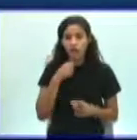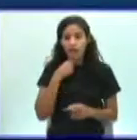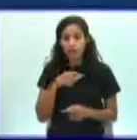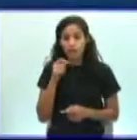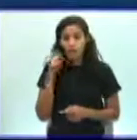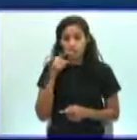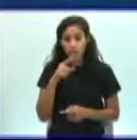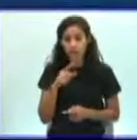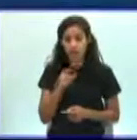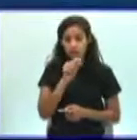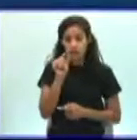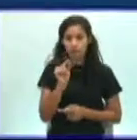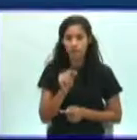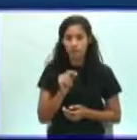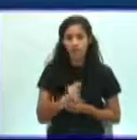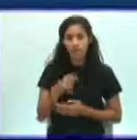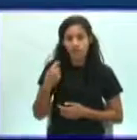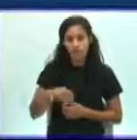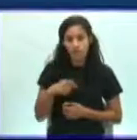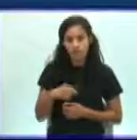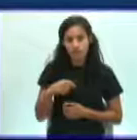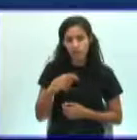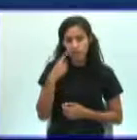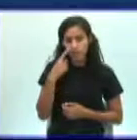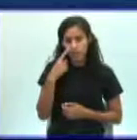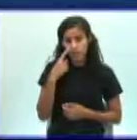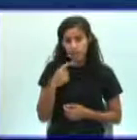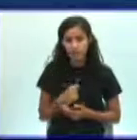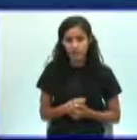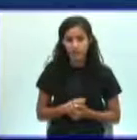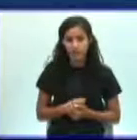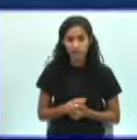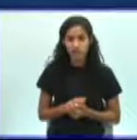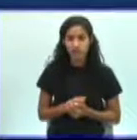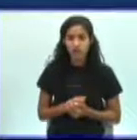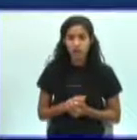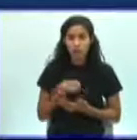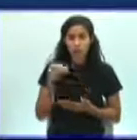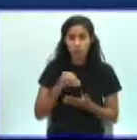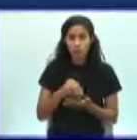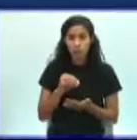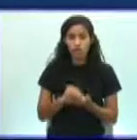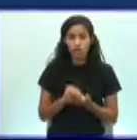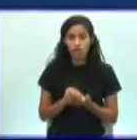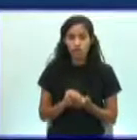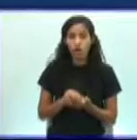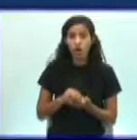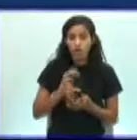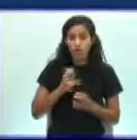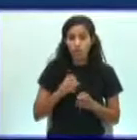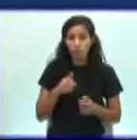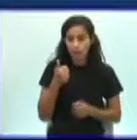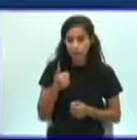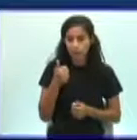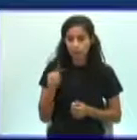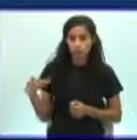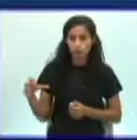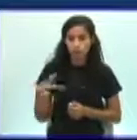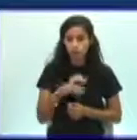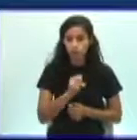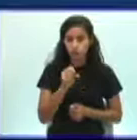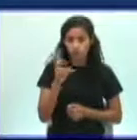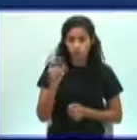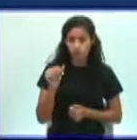el ejercicio, deben de percatarse que han colocado de manera correcta todos